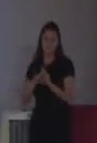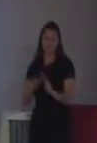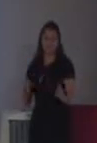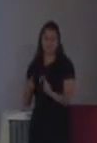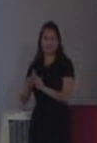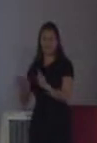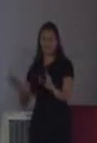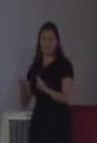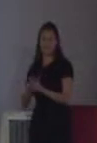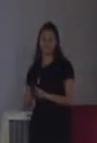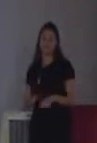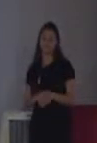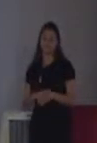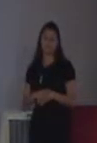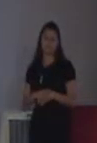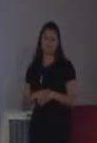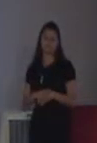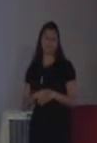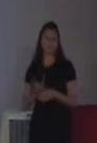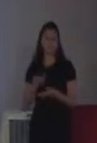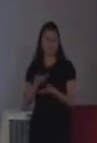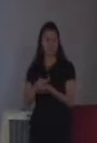incluso de poder